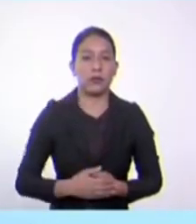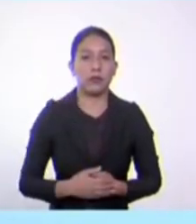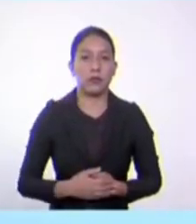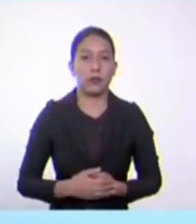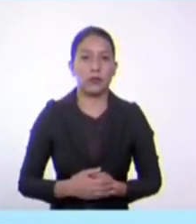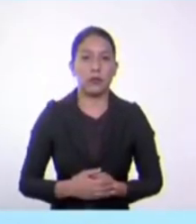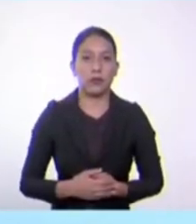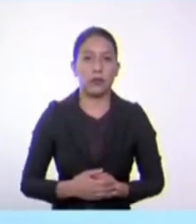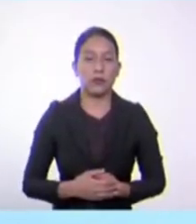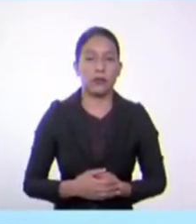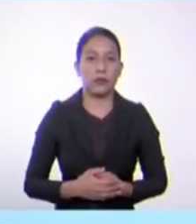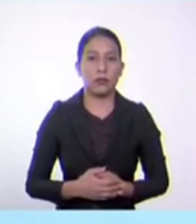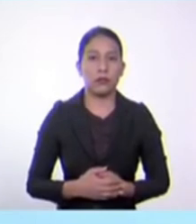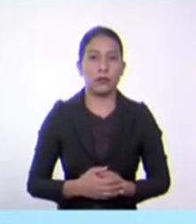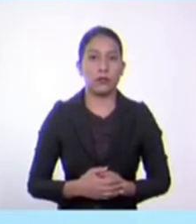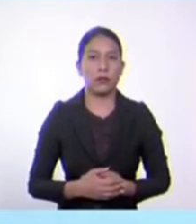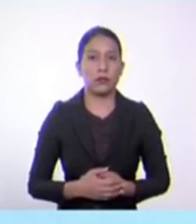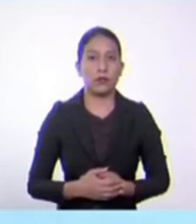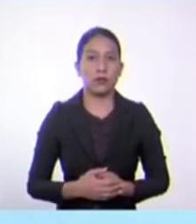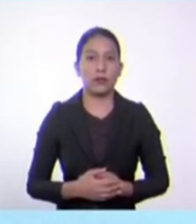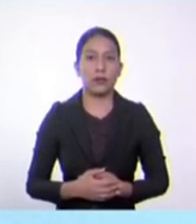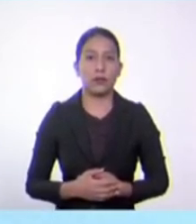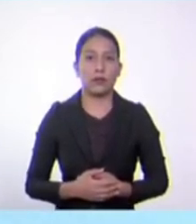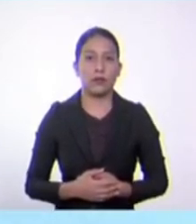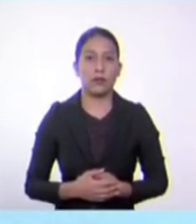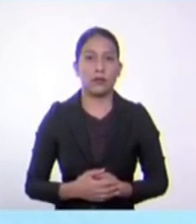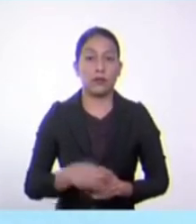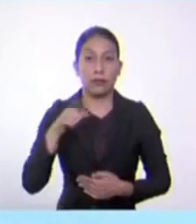Tamarindus es el género,